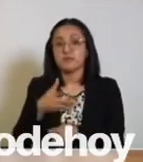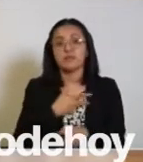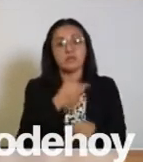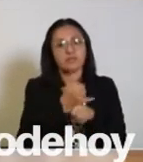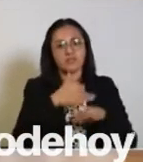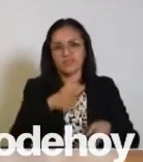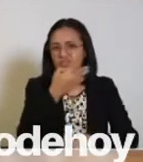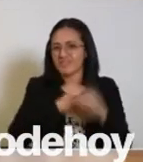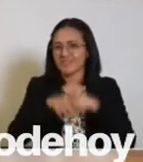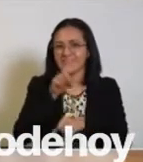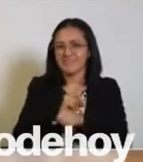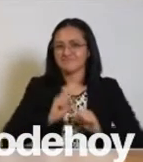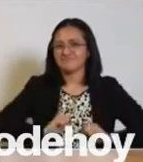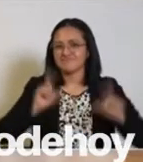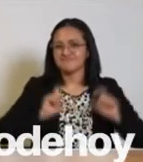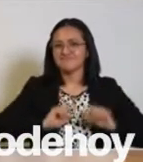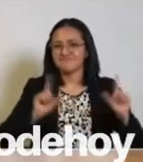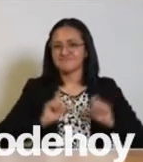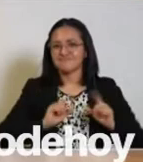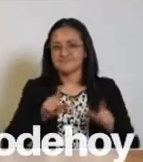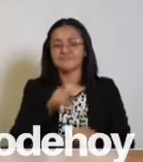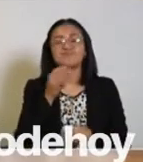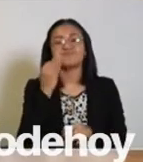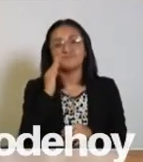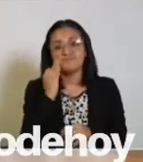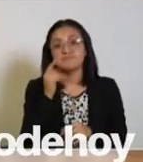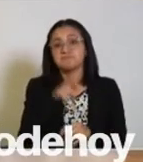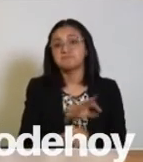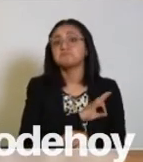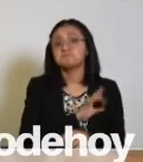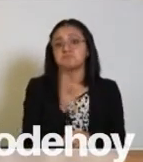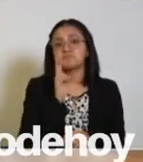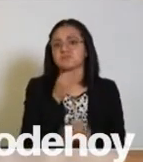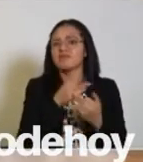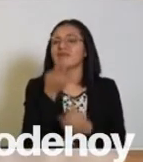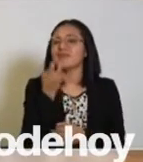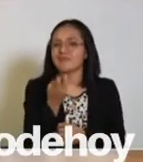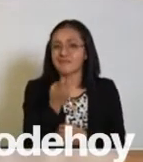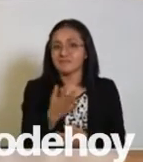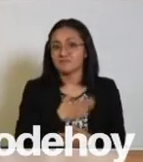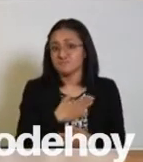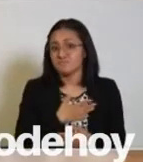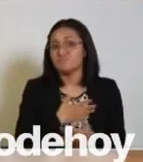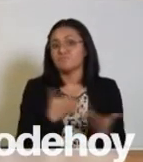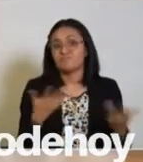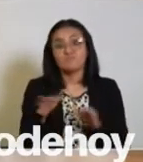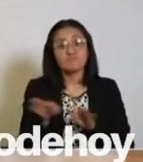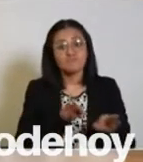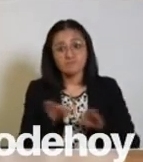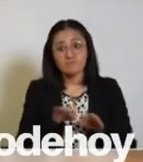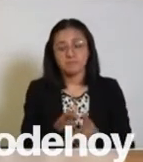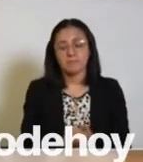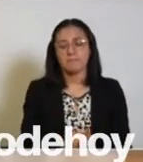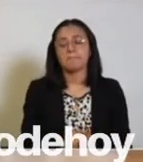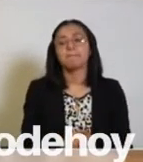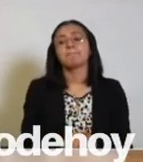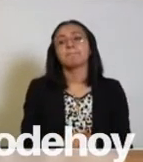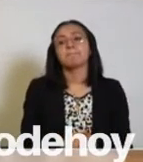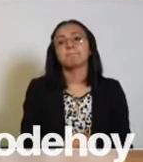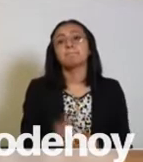todos los días en los boletines todos los días porque antes lo que